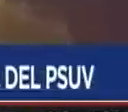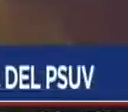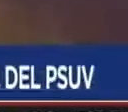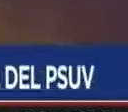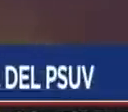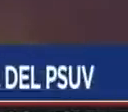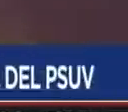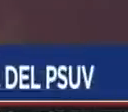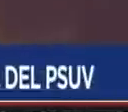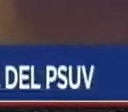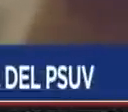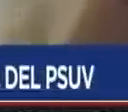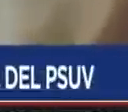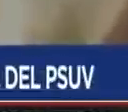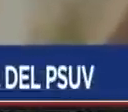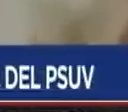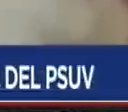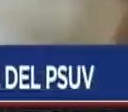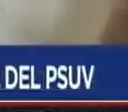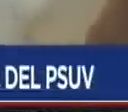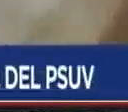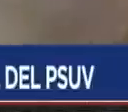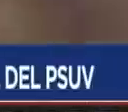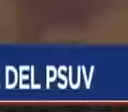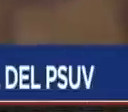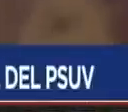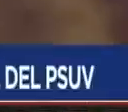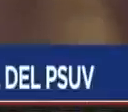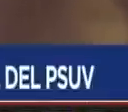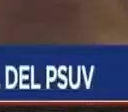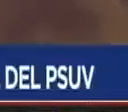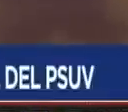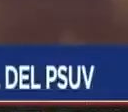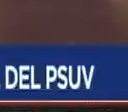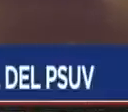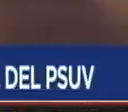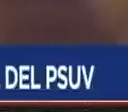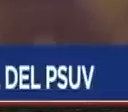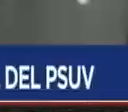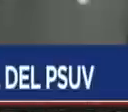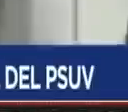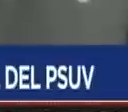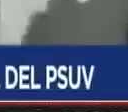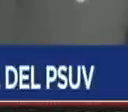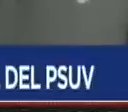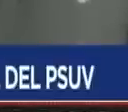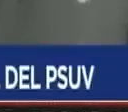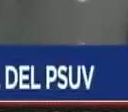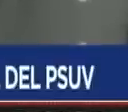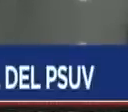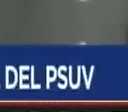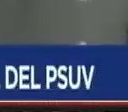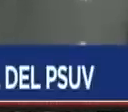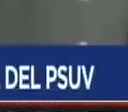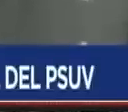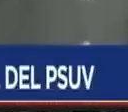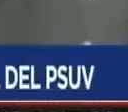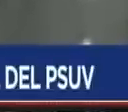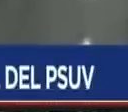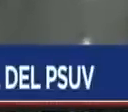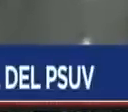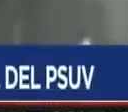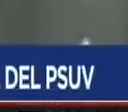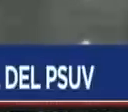principios fundamentales que habla y que dice y que reza la Carta Magna. Nosotros no podemos estar permitiendo y aceptando un presidente